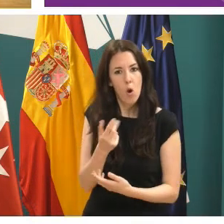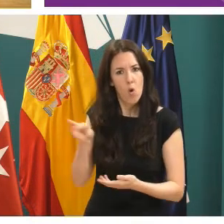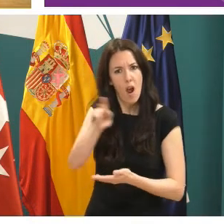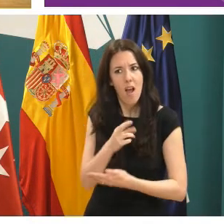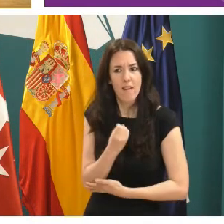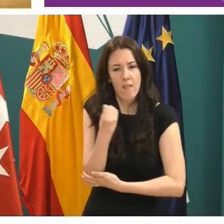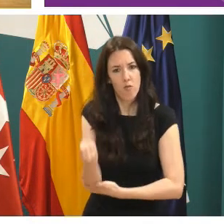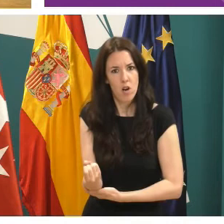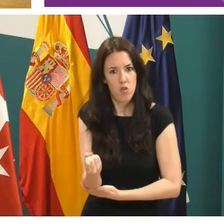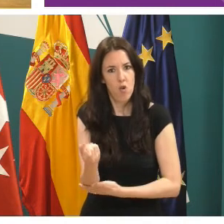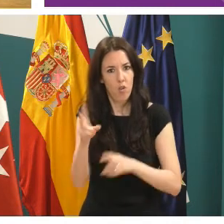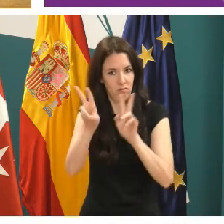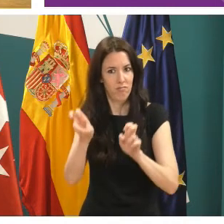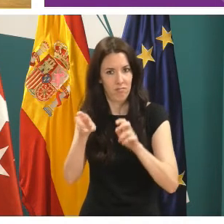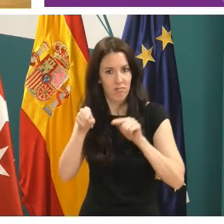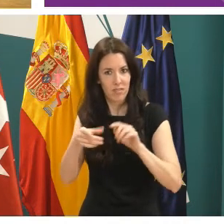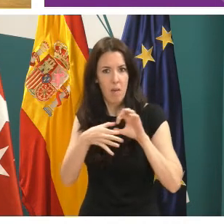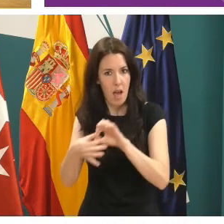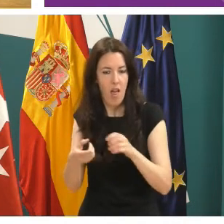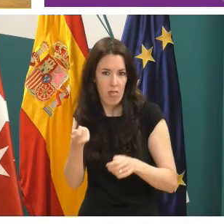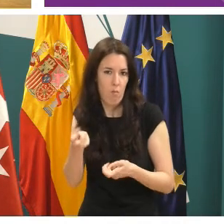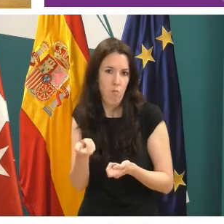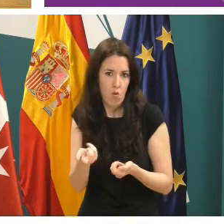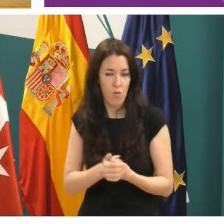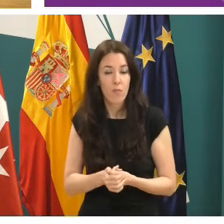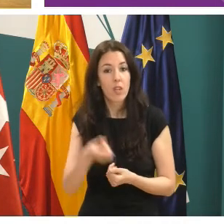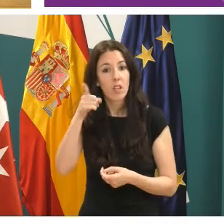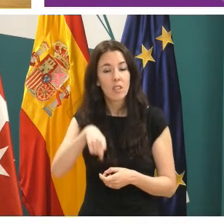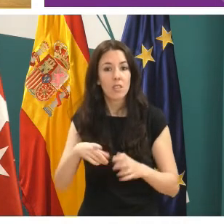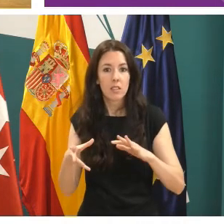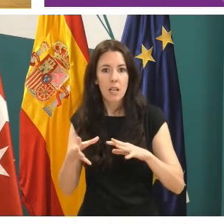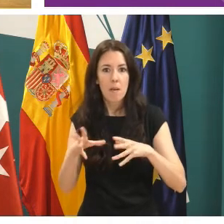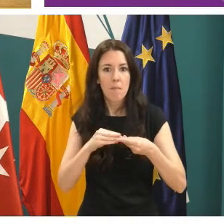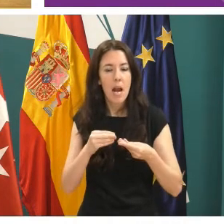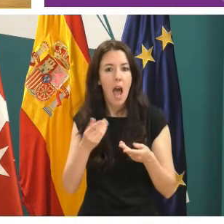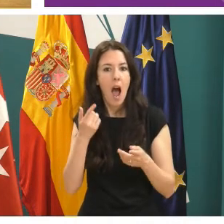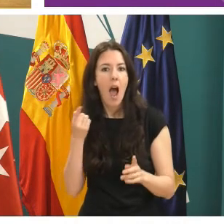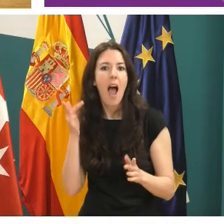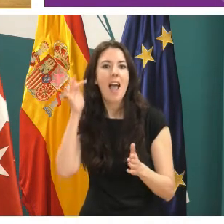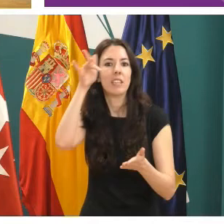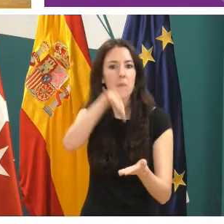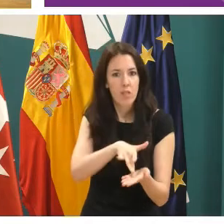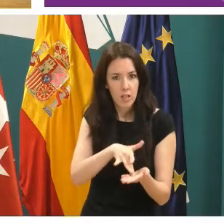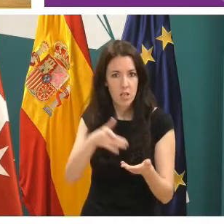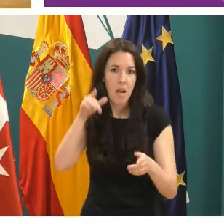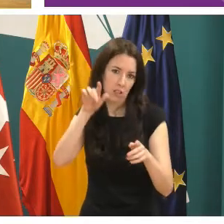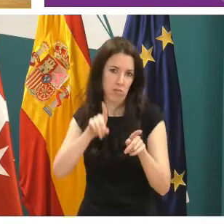refuerzo en ese camino. Y ajustar expectativas también, ¿no? Apoyar en ese